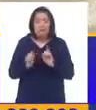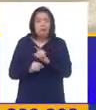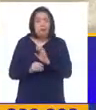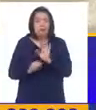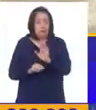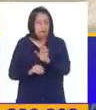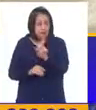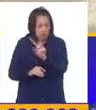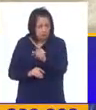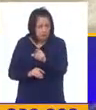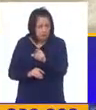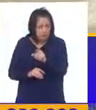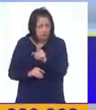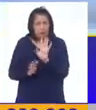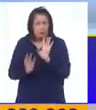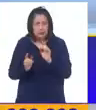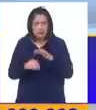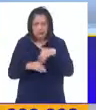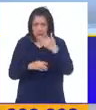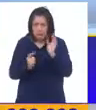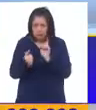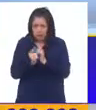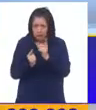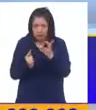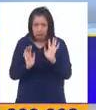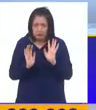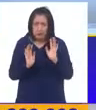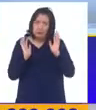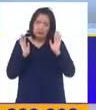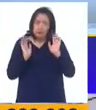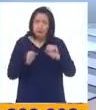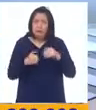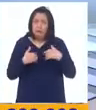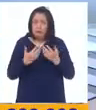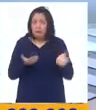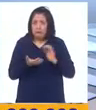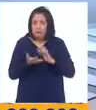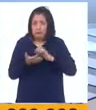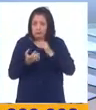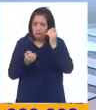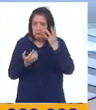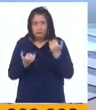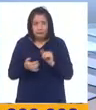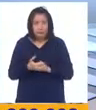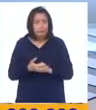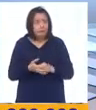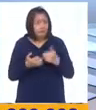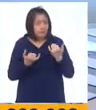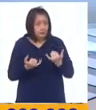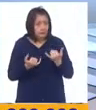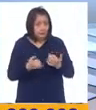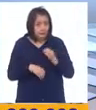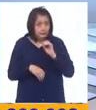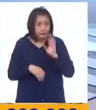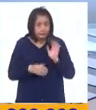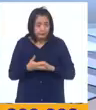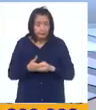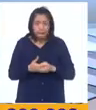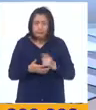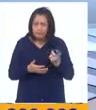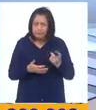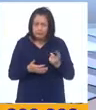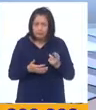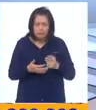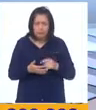Ricardo, volvemos contigo más adelante y a ver si podemos sumar más información, porque lo que se ha dicho en algún momento es que había una orden